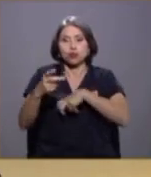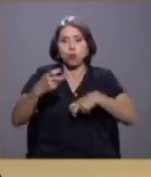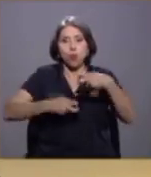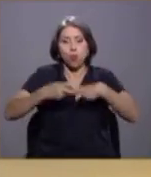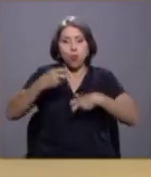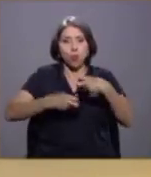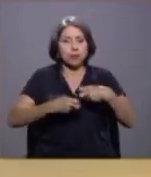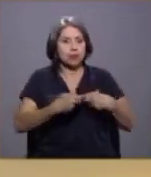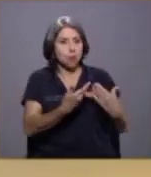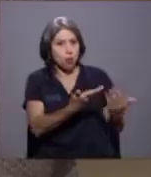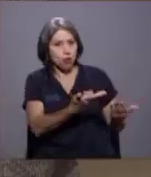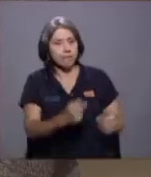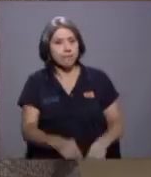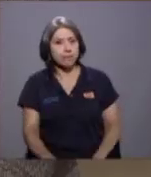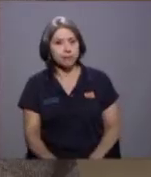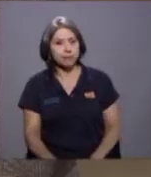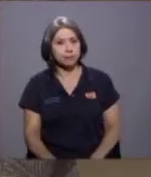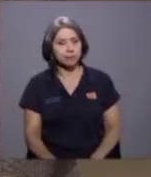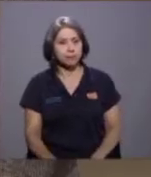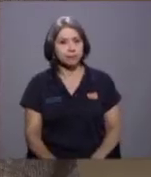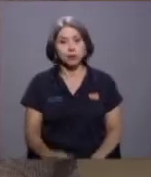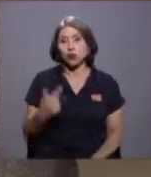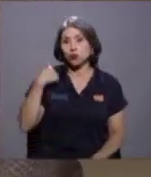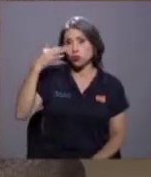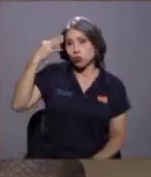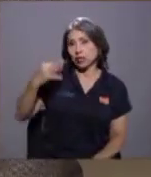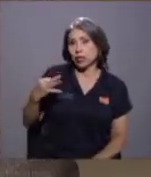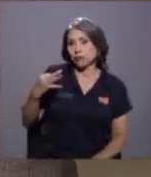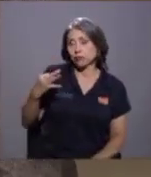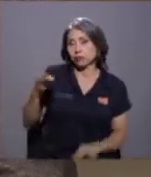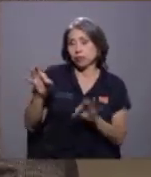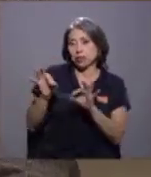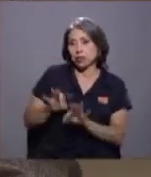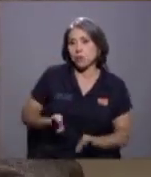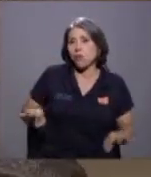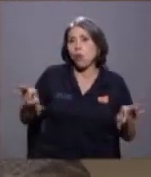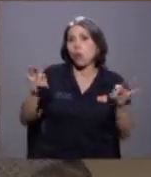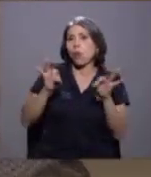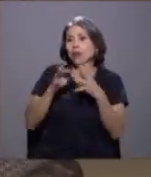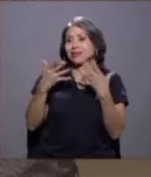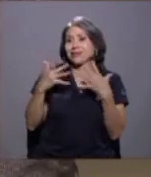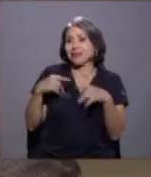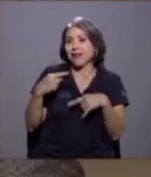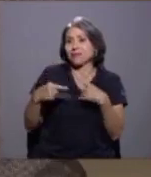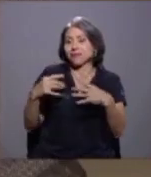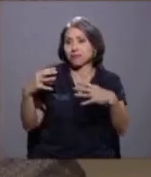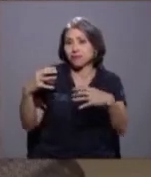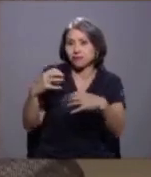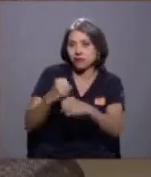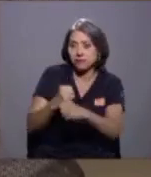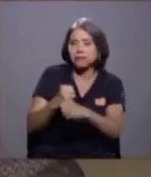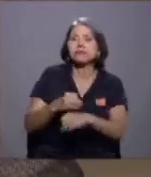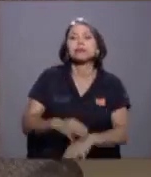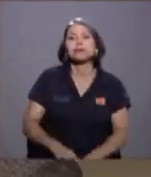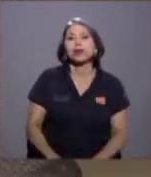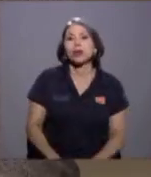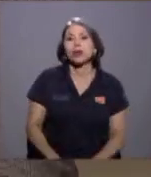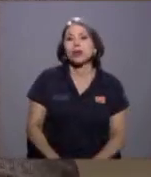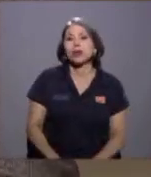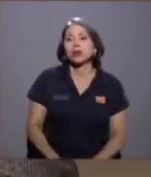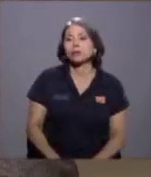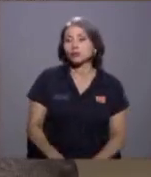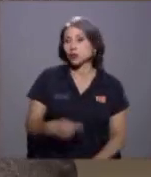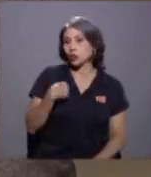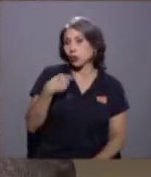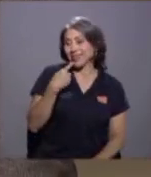Por favor, don Eli. Creo que tal vez vale la pena como ir resumiendo ya un poco, ¿verdad? Decía yo